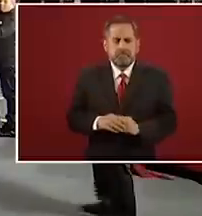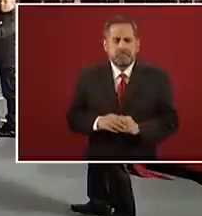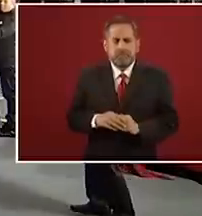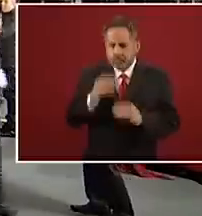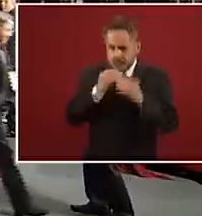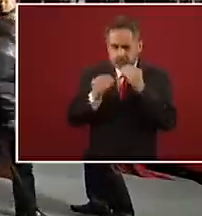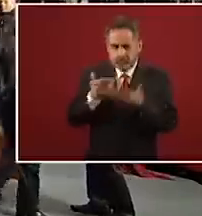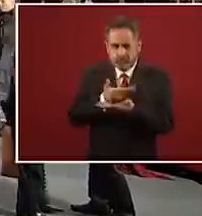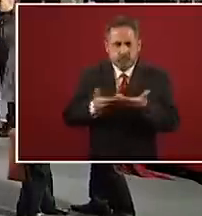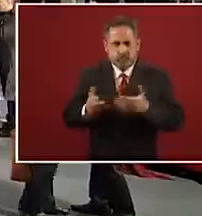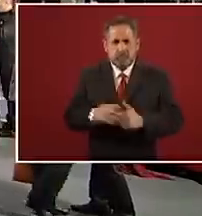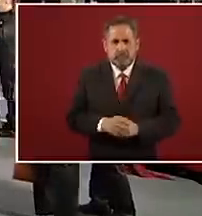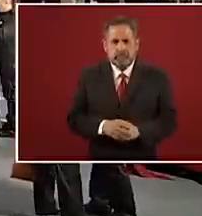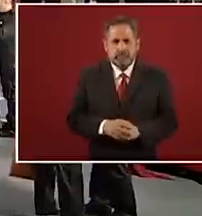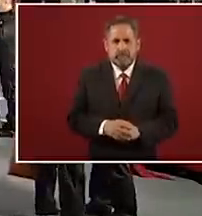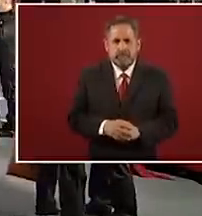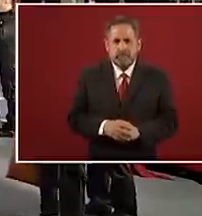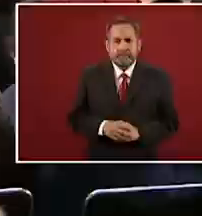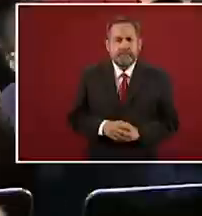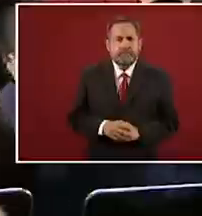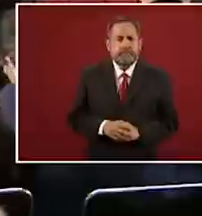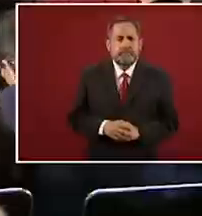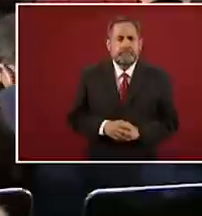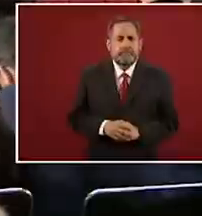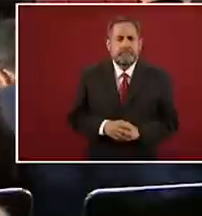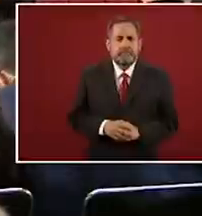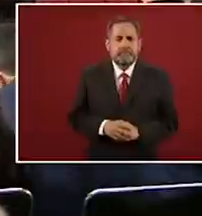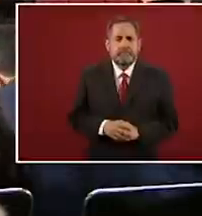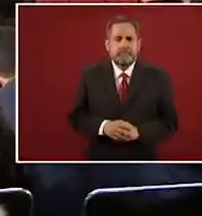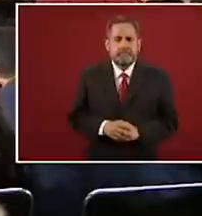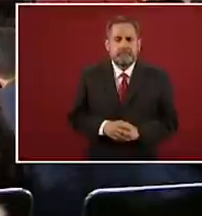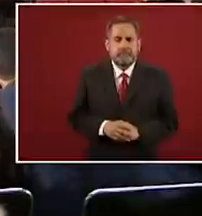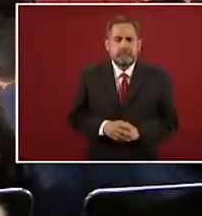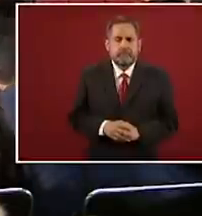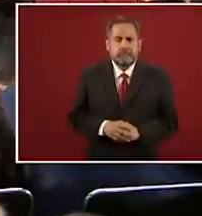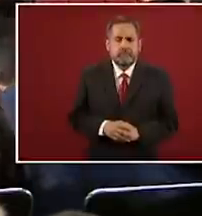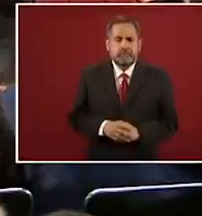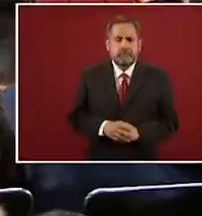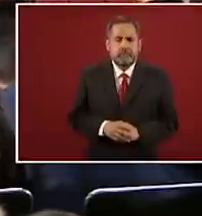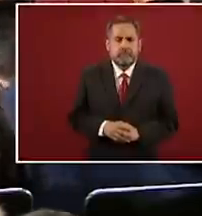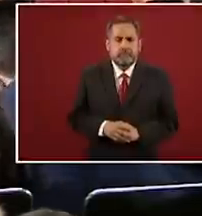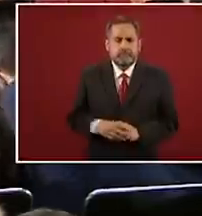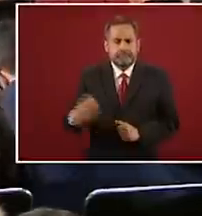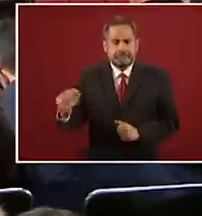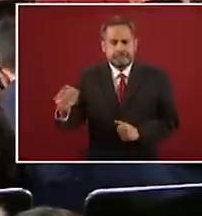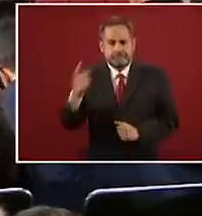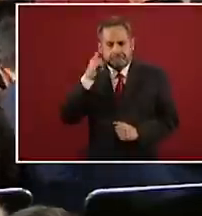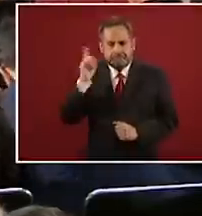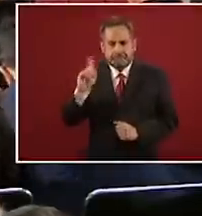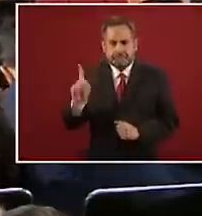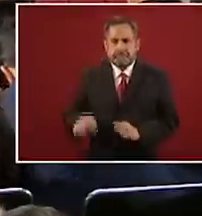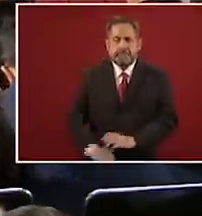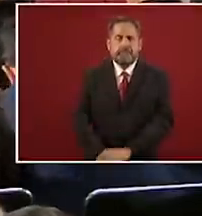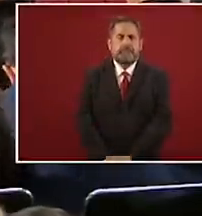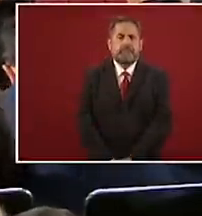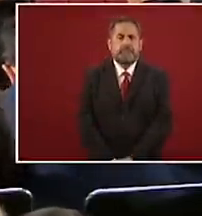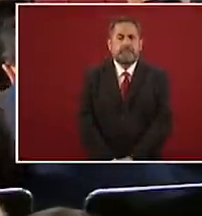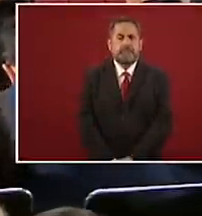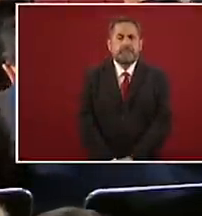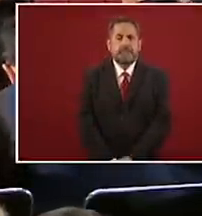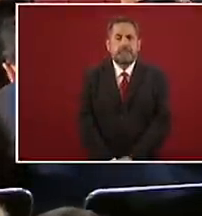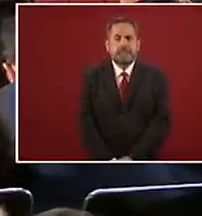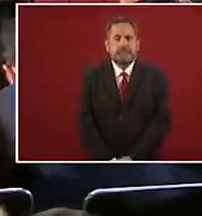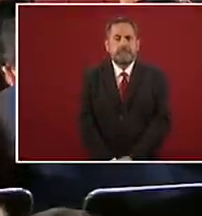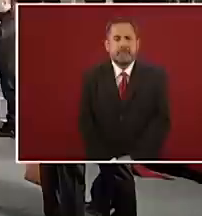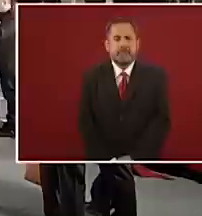los alimentos. ¿Y ya se tomó el tiempo de pensar en lo que va a pasar cuando se renueven los cuatro lugares en el